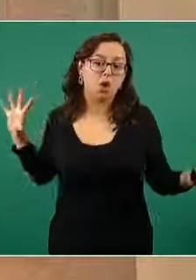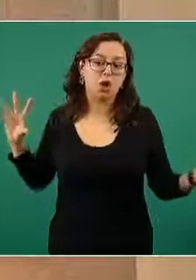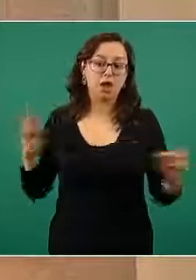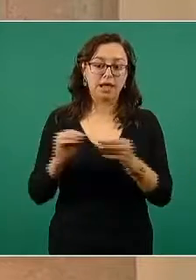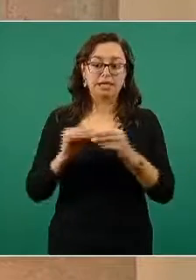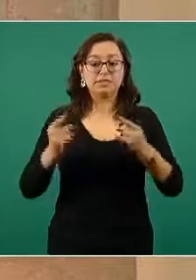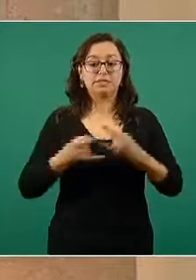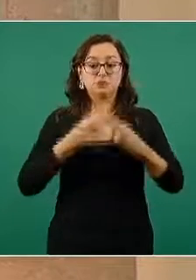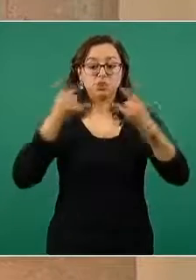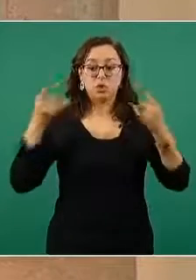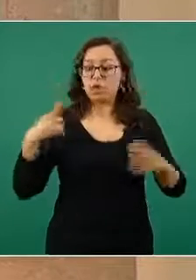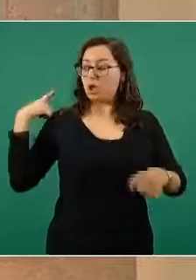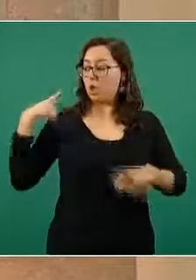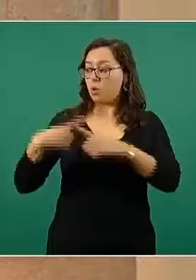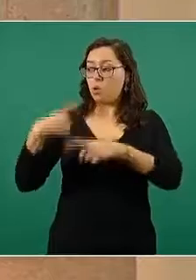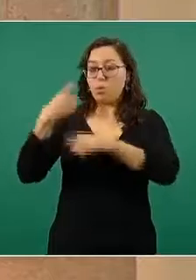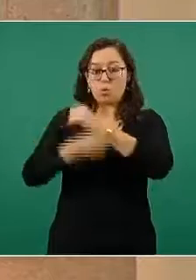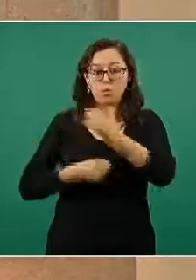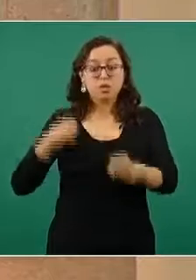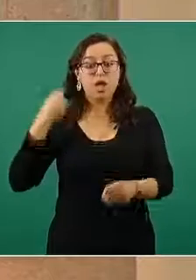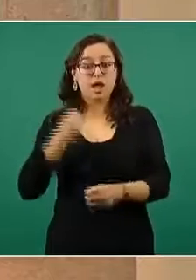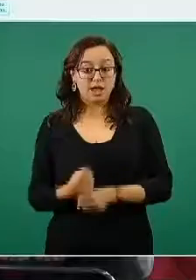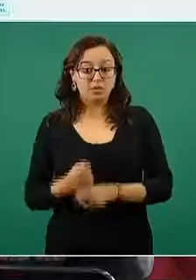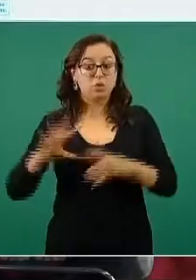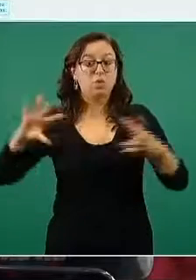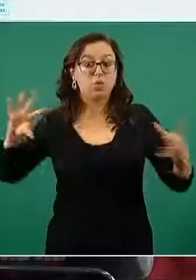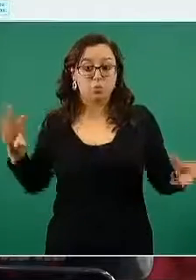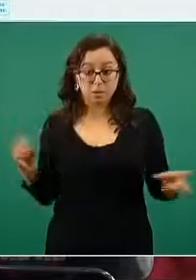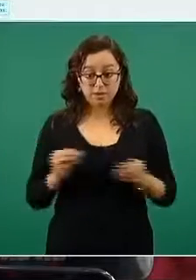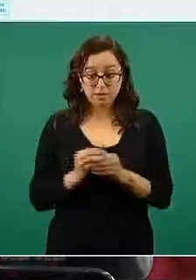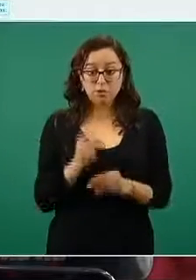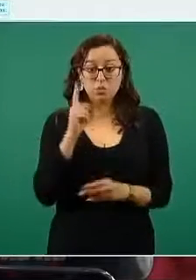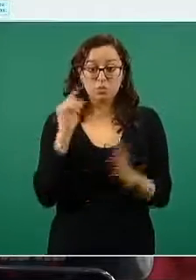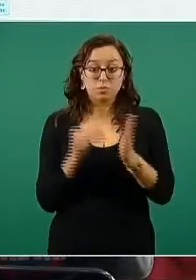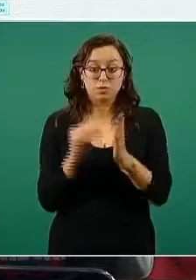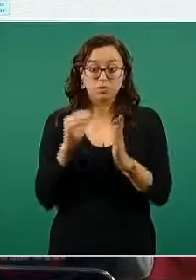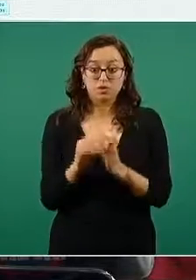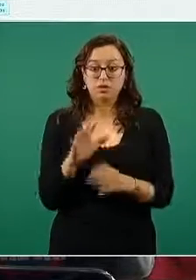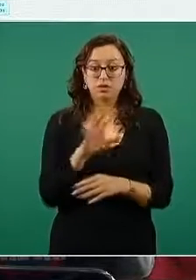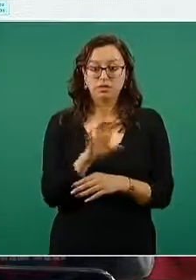histórica de la enfermedad. De hecho, podemos identificar que